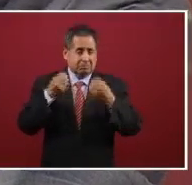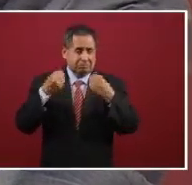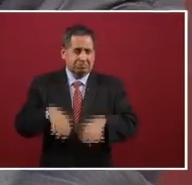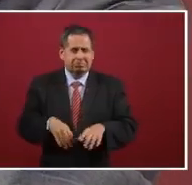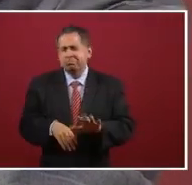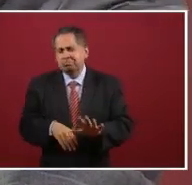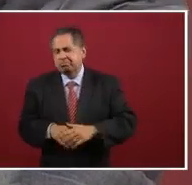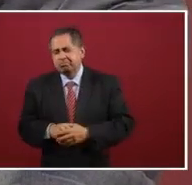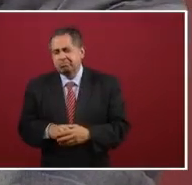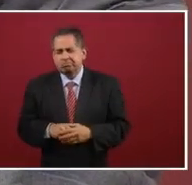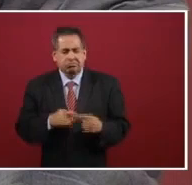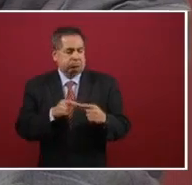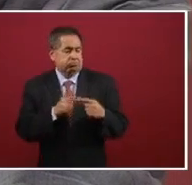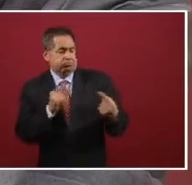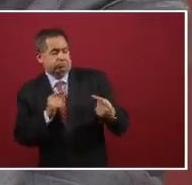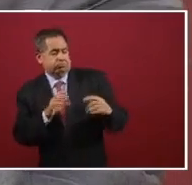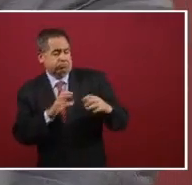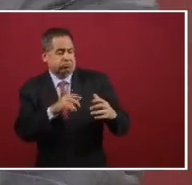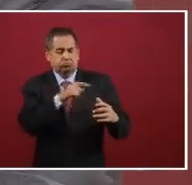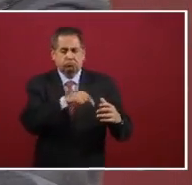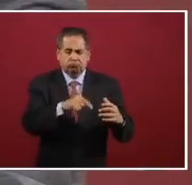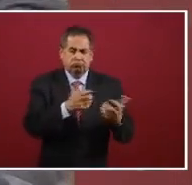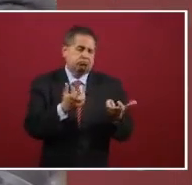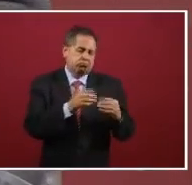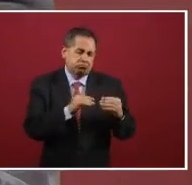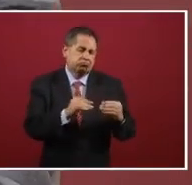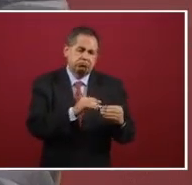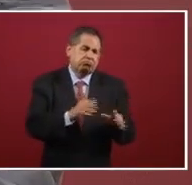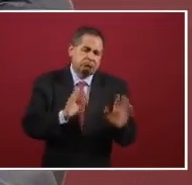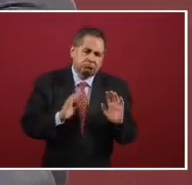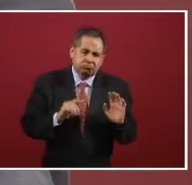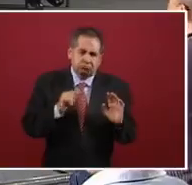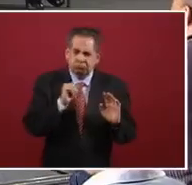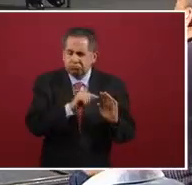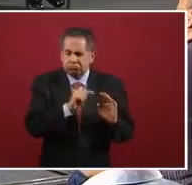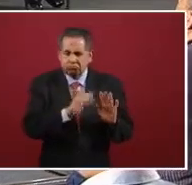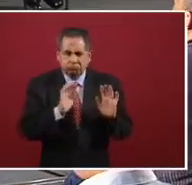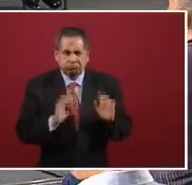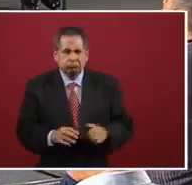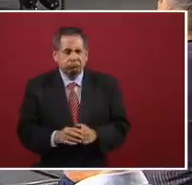La oposición actúa con